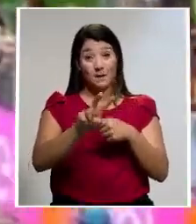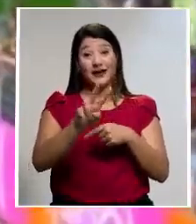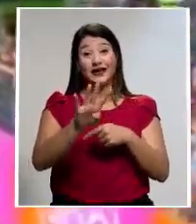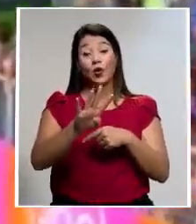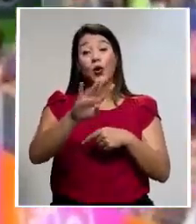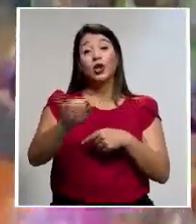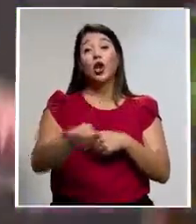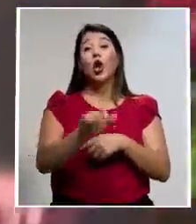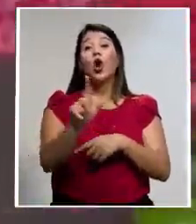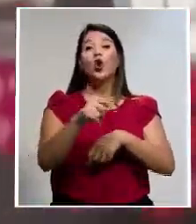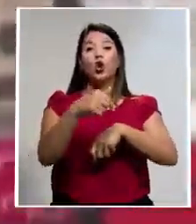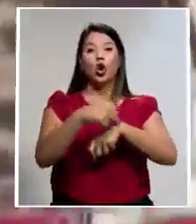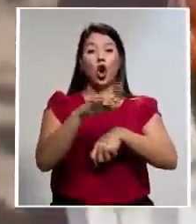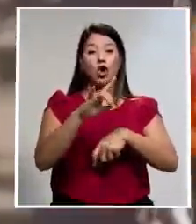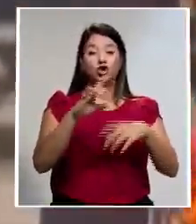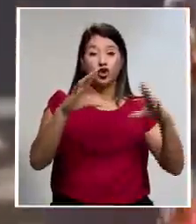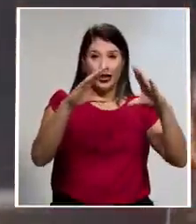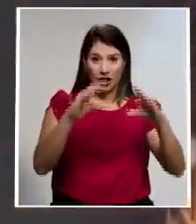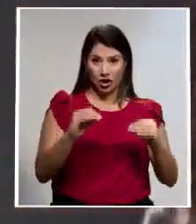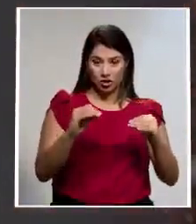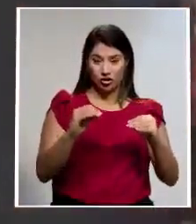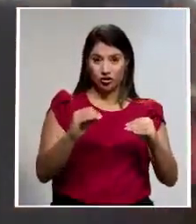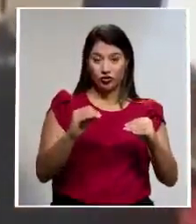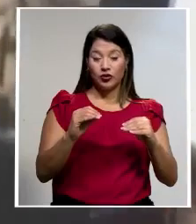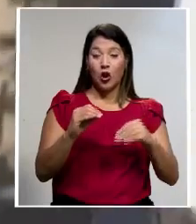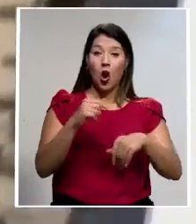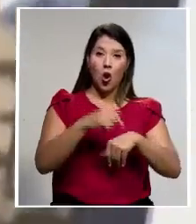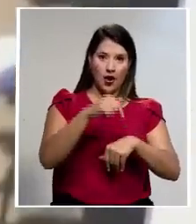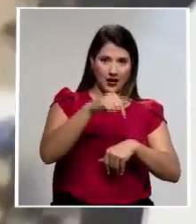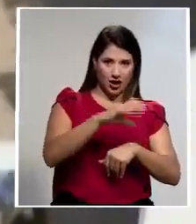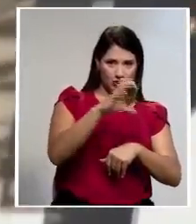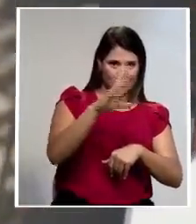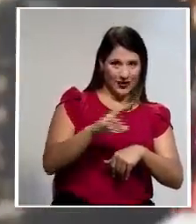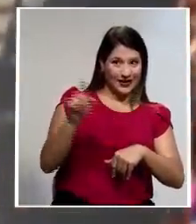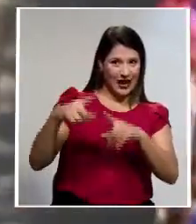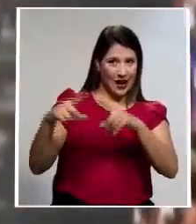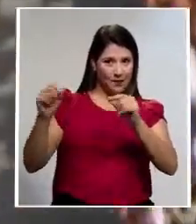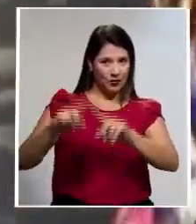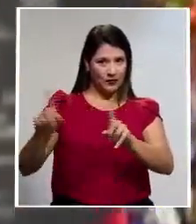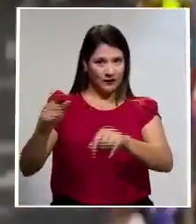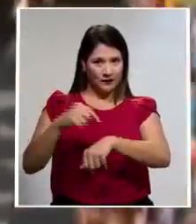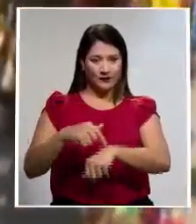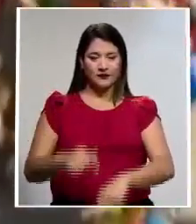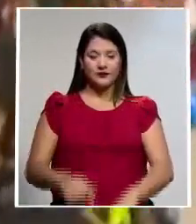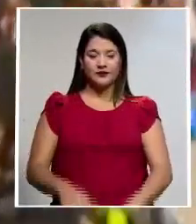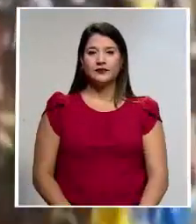de julio a las 8 de la noche, hora de Costa Rica.